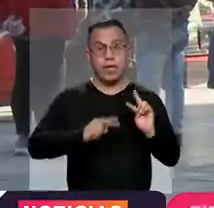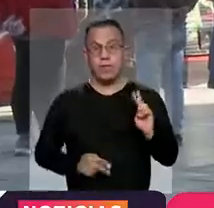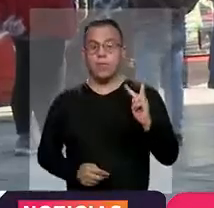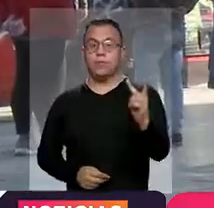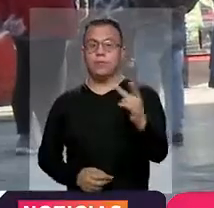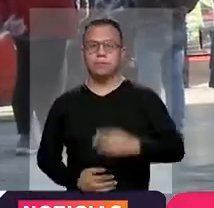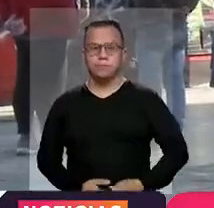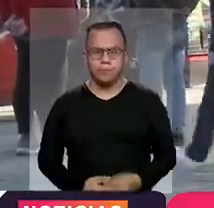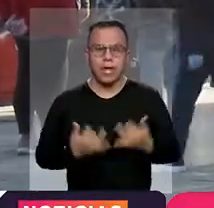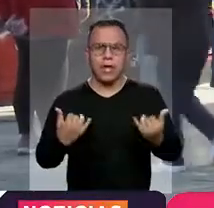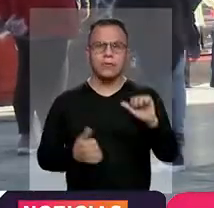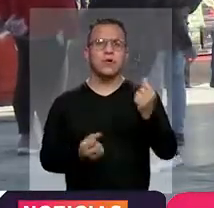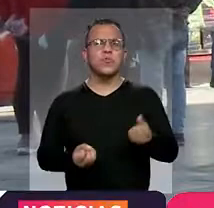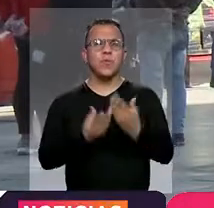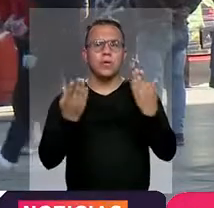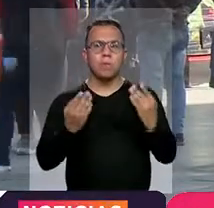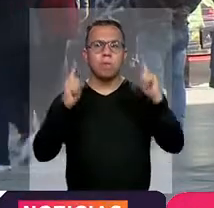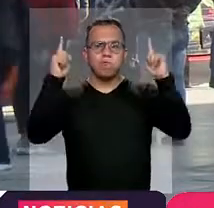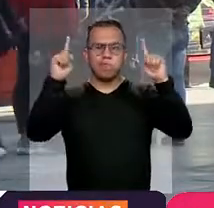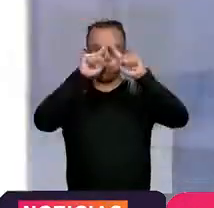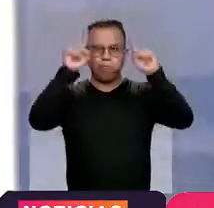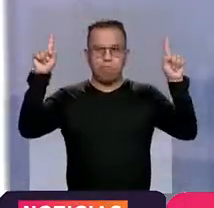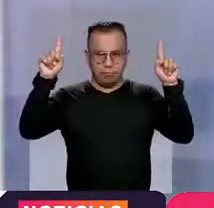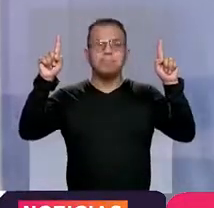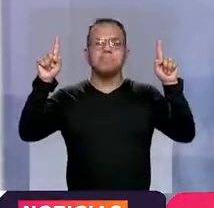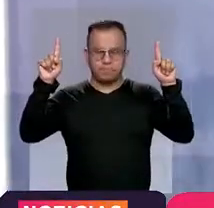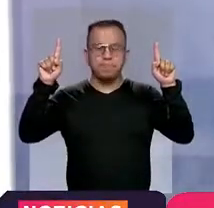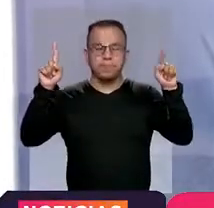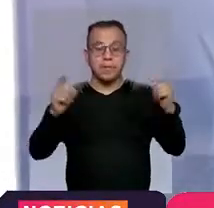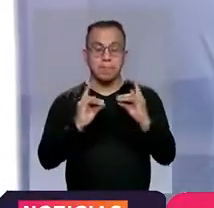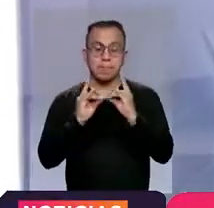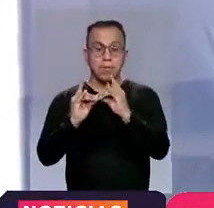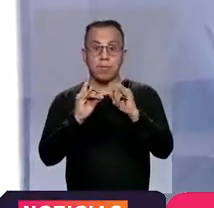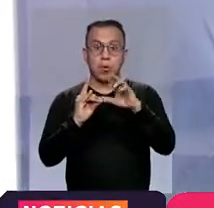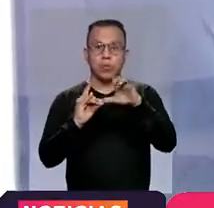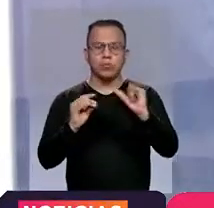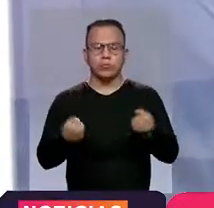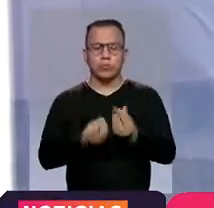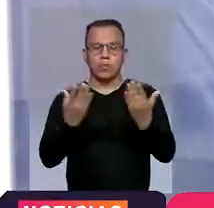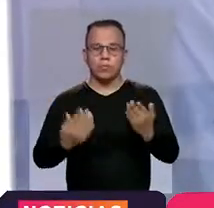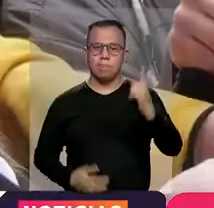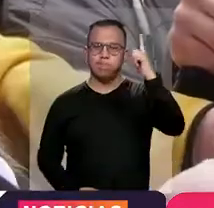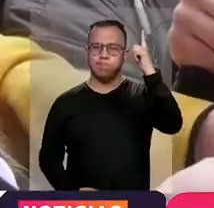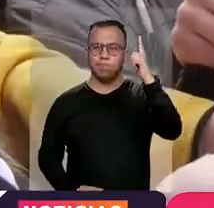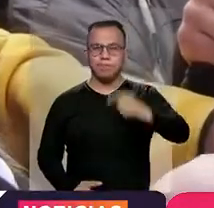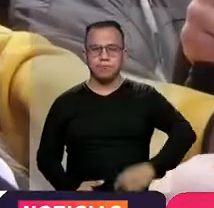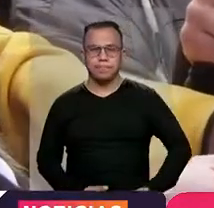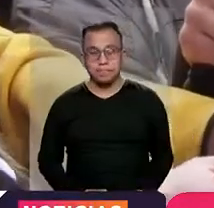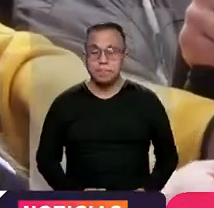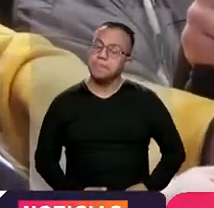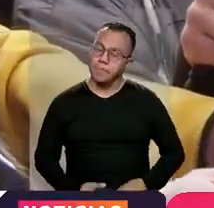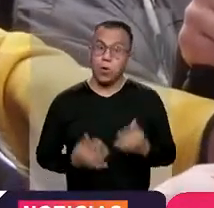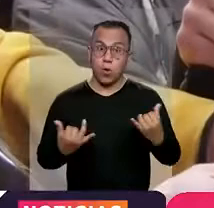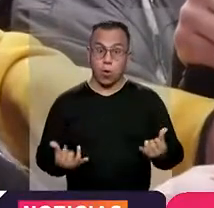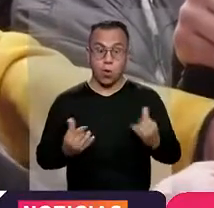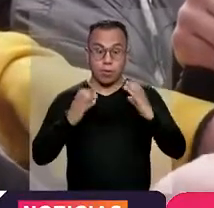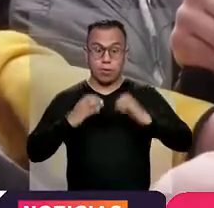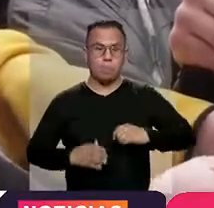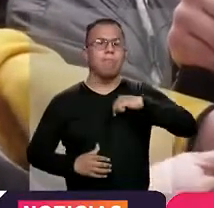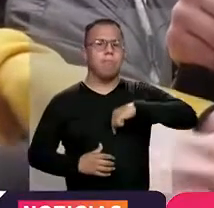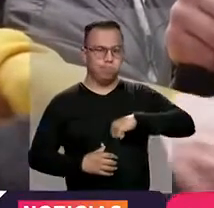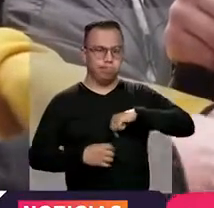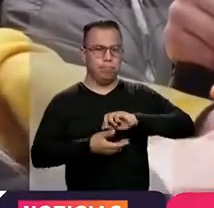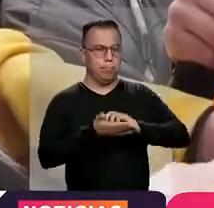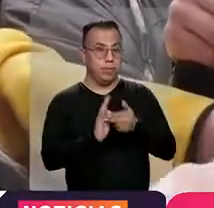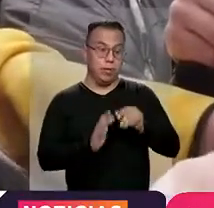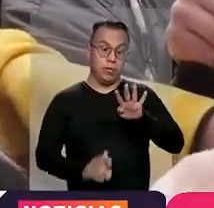la ciudad tiene 10.937 casos activos y una ocupación UCI COVID de 53%. Hoy la positividad está no